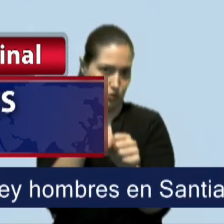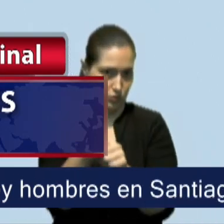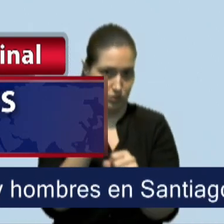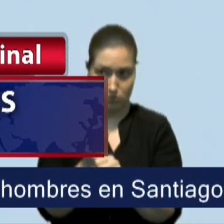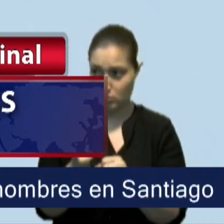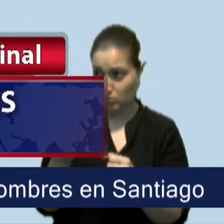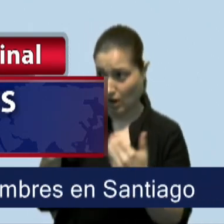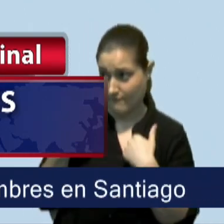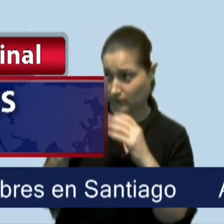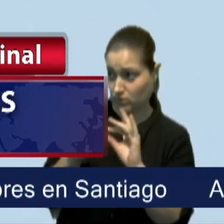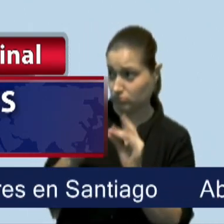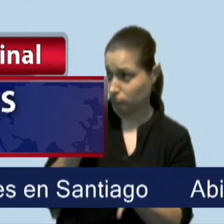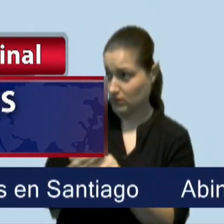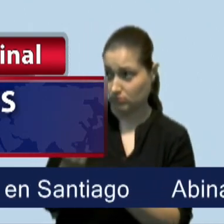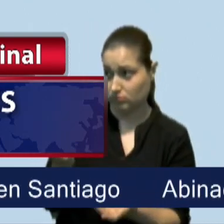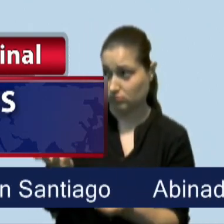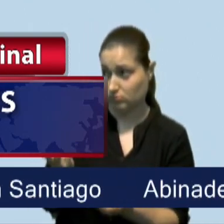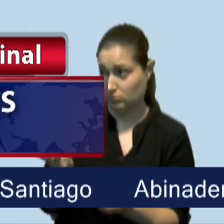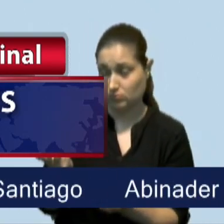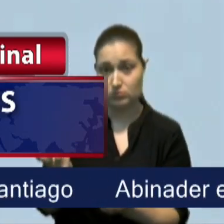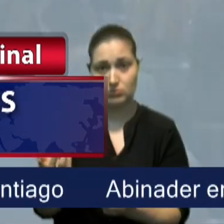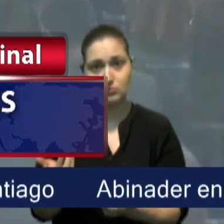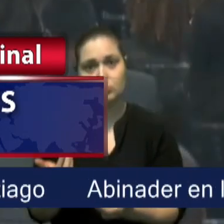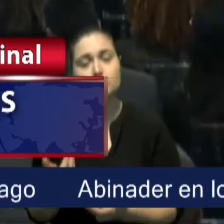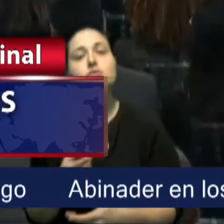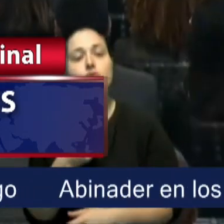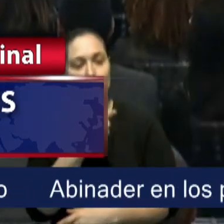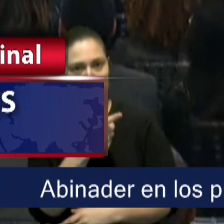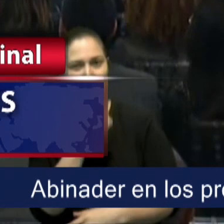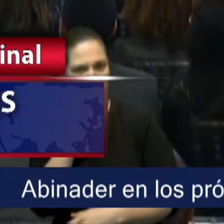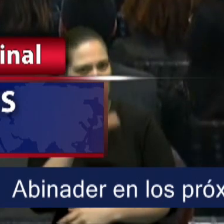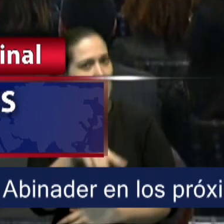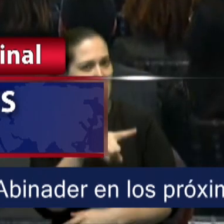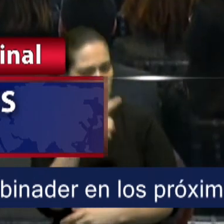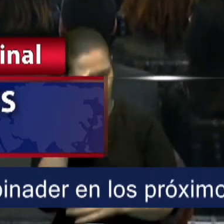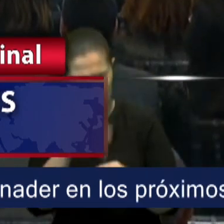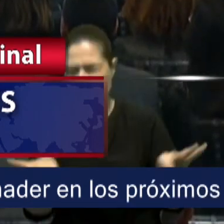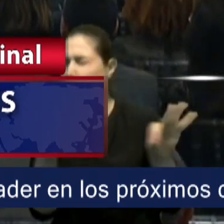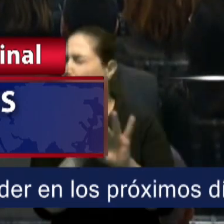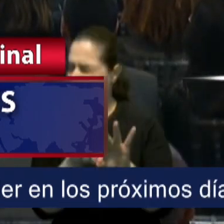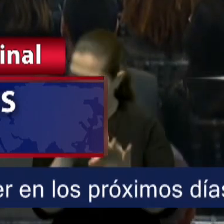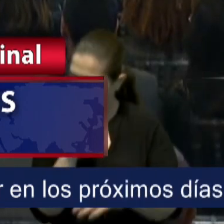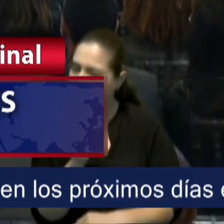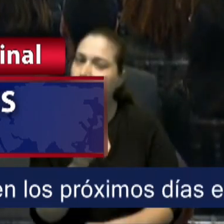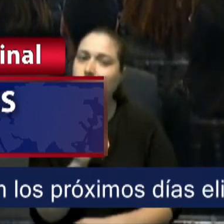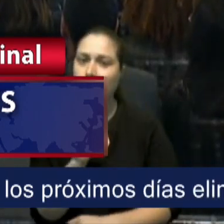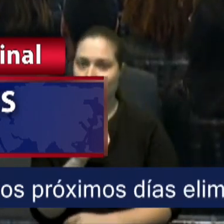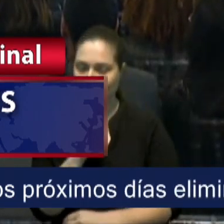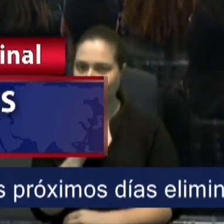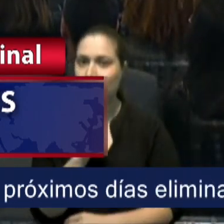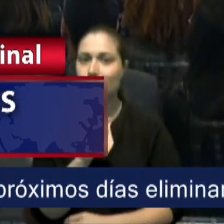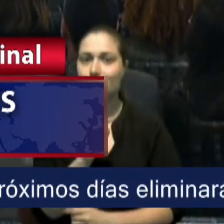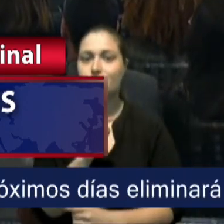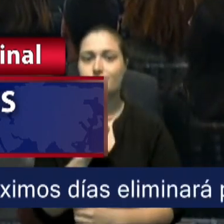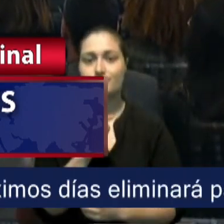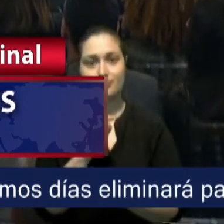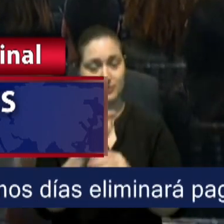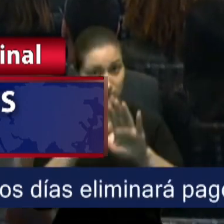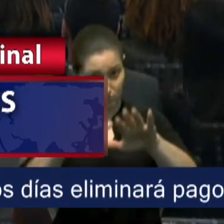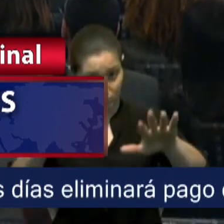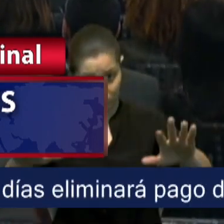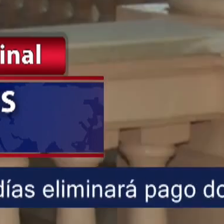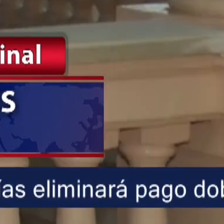mayor cobertura en el departamento de medicamentos de alto costo son artritis cáncer de mama enfermedades raras y